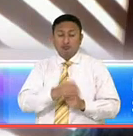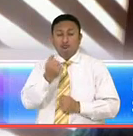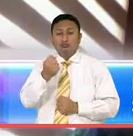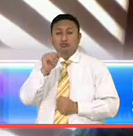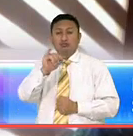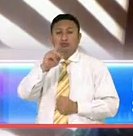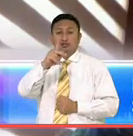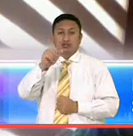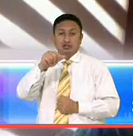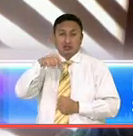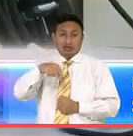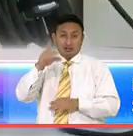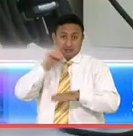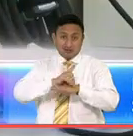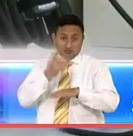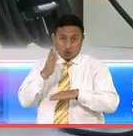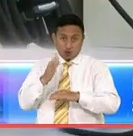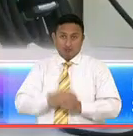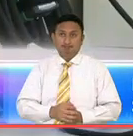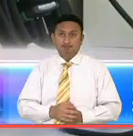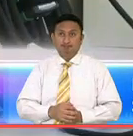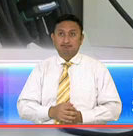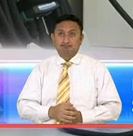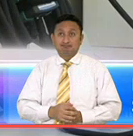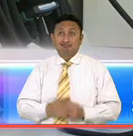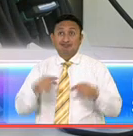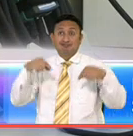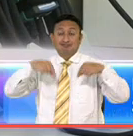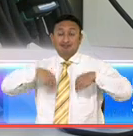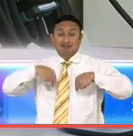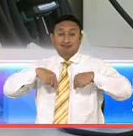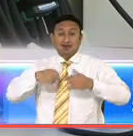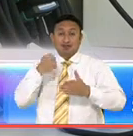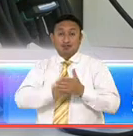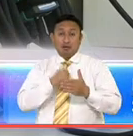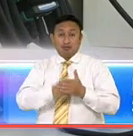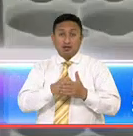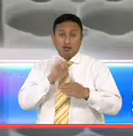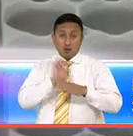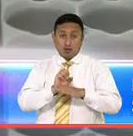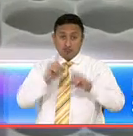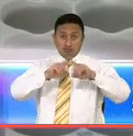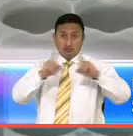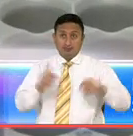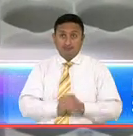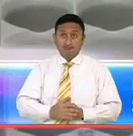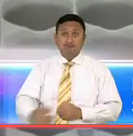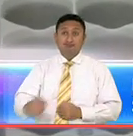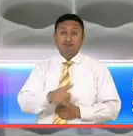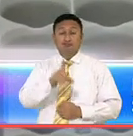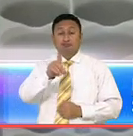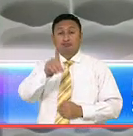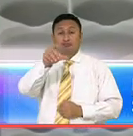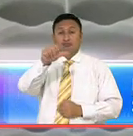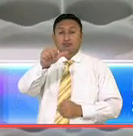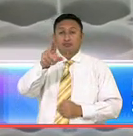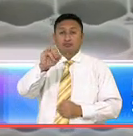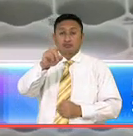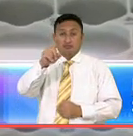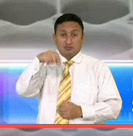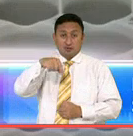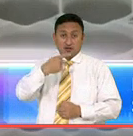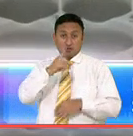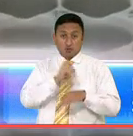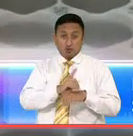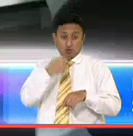que todavía no existen los desafíos en este ido para el país son varios el epidemiólogo daniel simancas indica que la falta